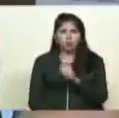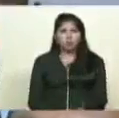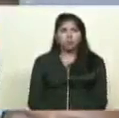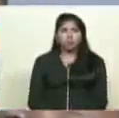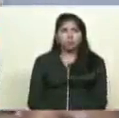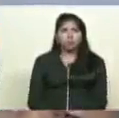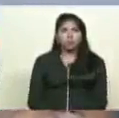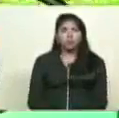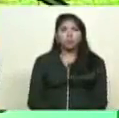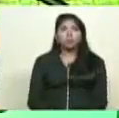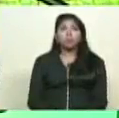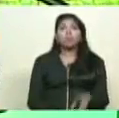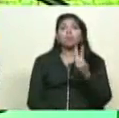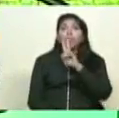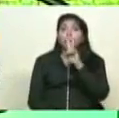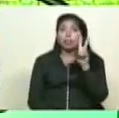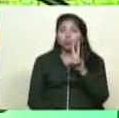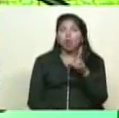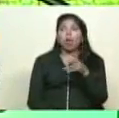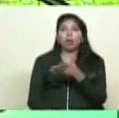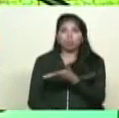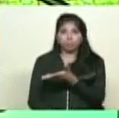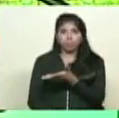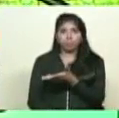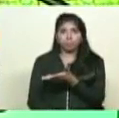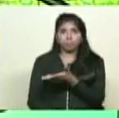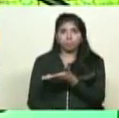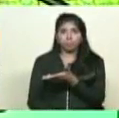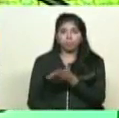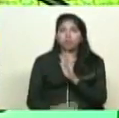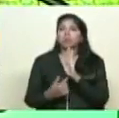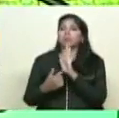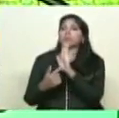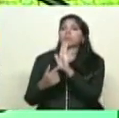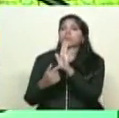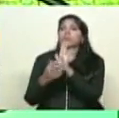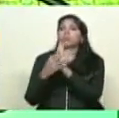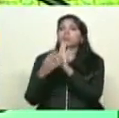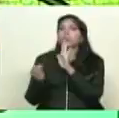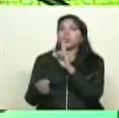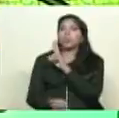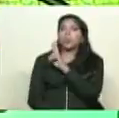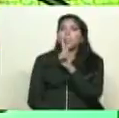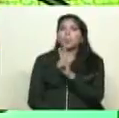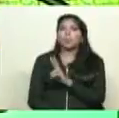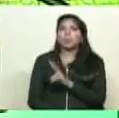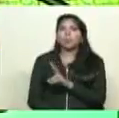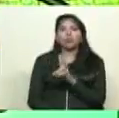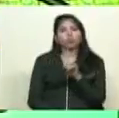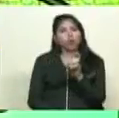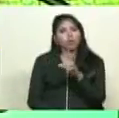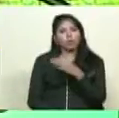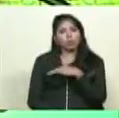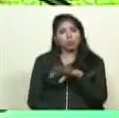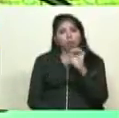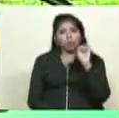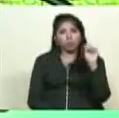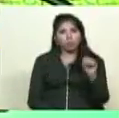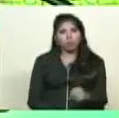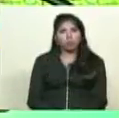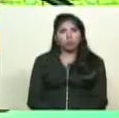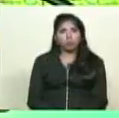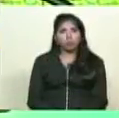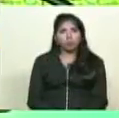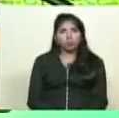Y Venezuela está llamada a dar el ejemplo en la construcción de un nuevo socialismo, de un